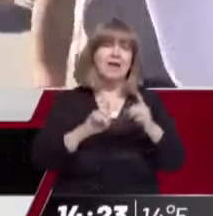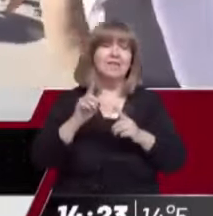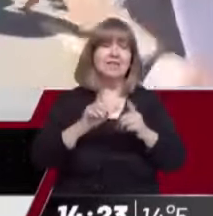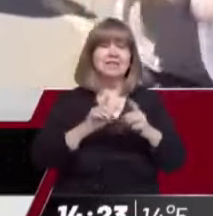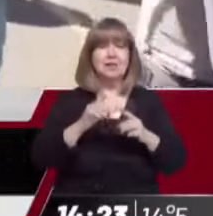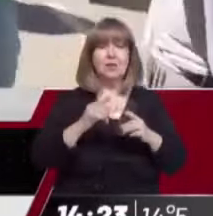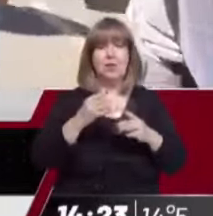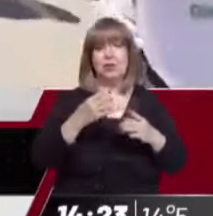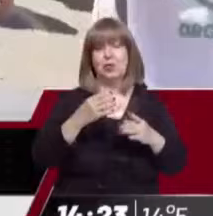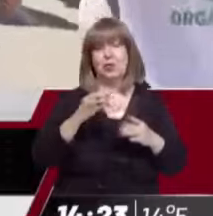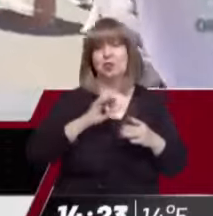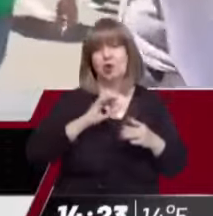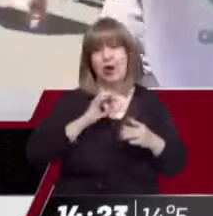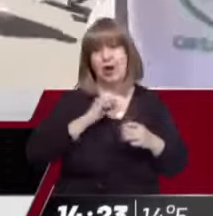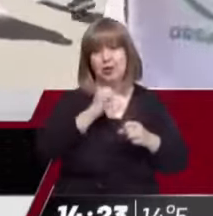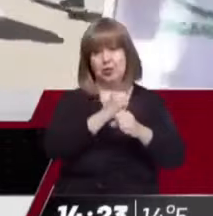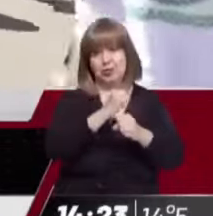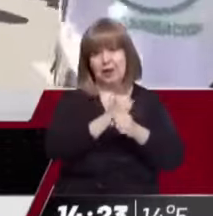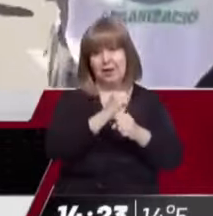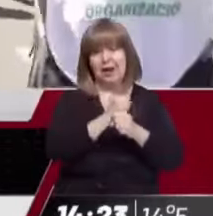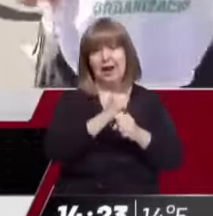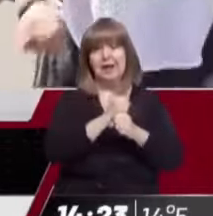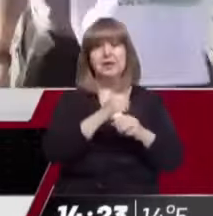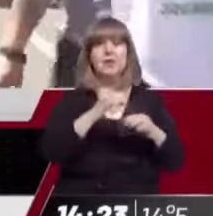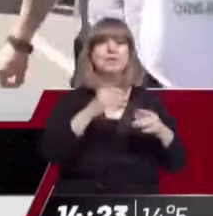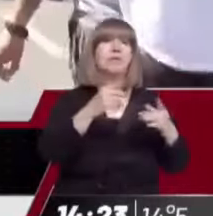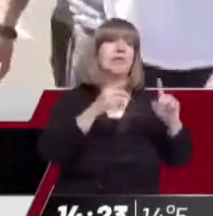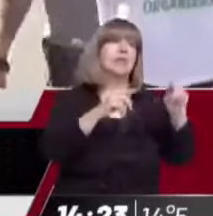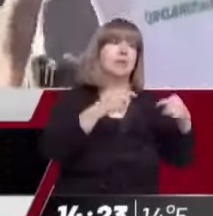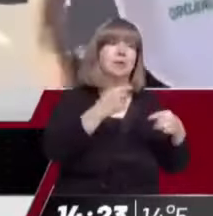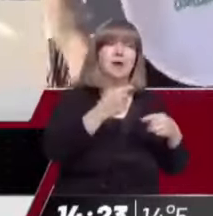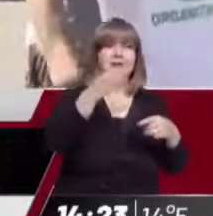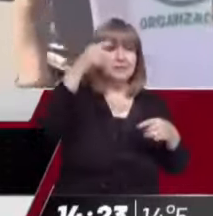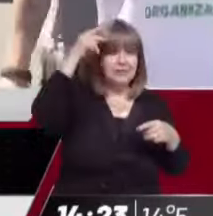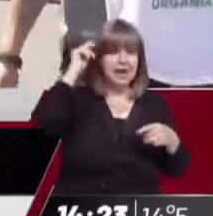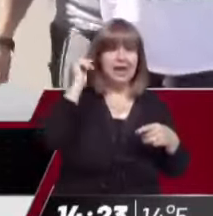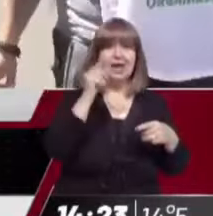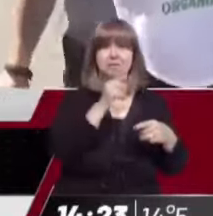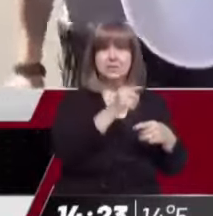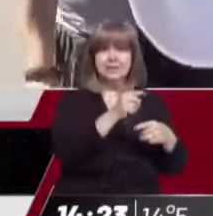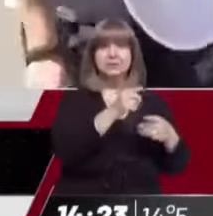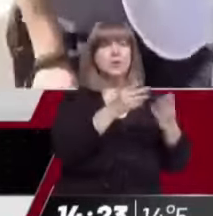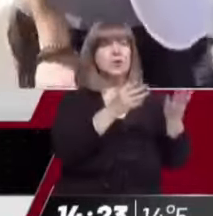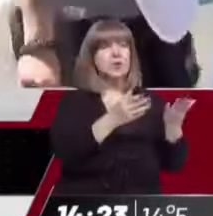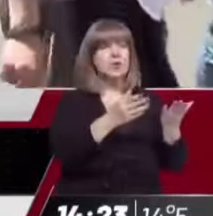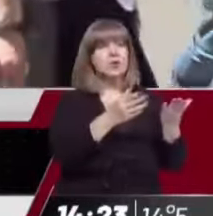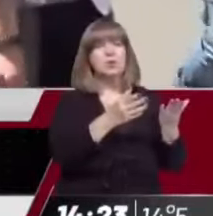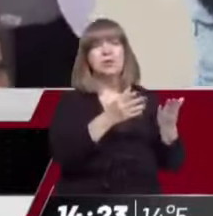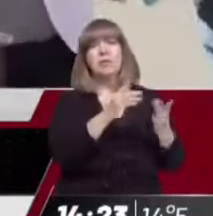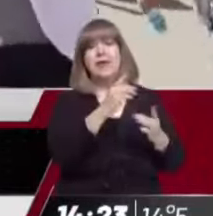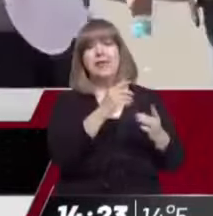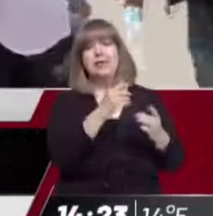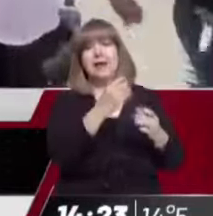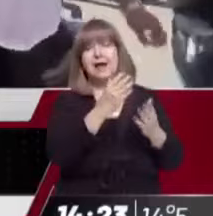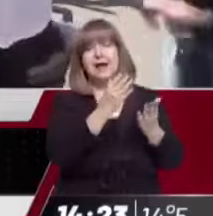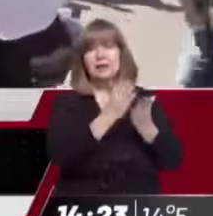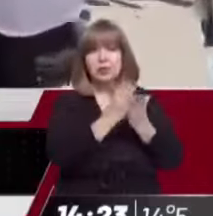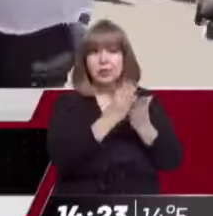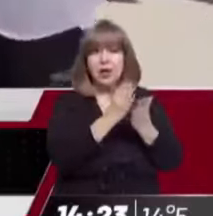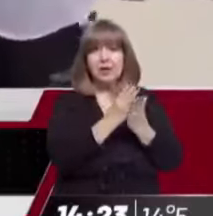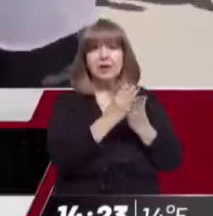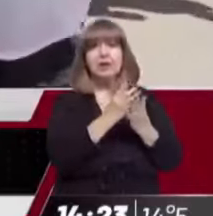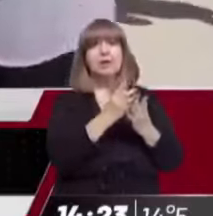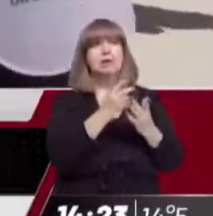hijos, tiene que abandonar, no le gustó y volvió 2 años después. Bueno, sí, en realidad sí me gustó. Creo que tenemos derecho a